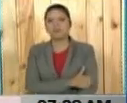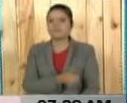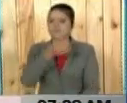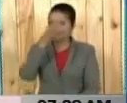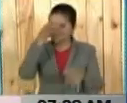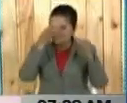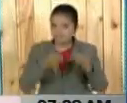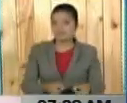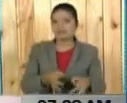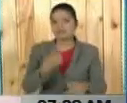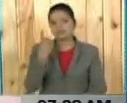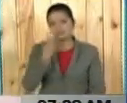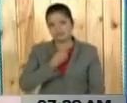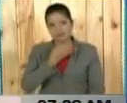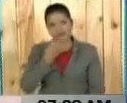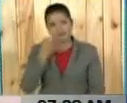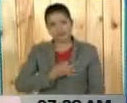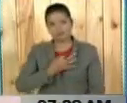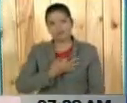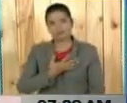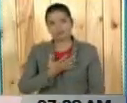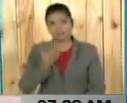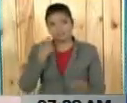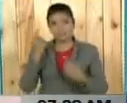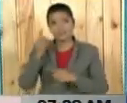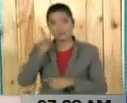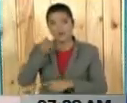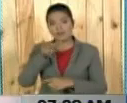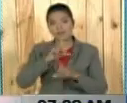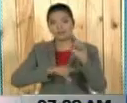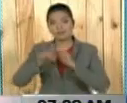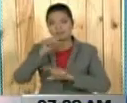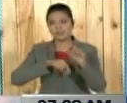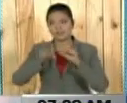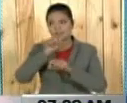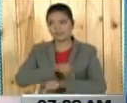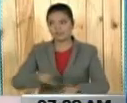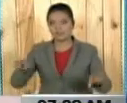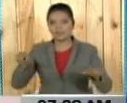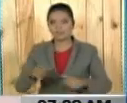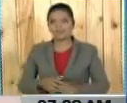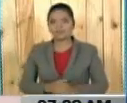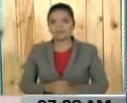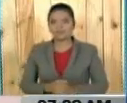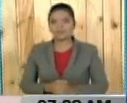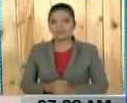país, una oposición seria en nuestro país. Vamos a leer parte de la interacción que hemos tenido a través de las redes sociales.